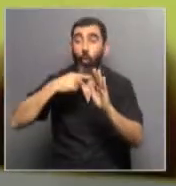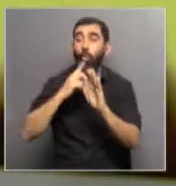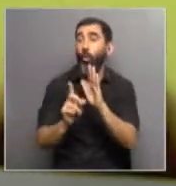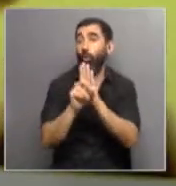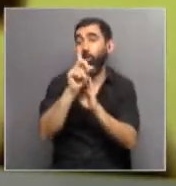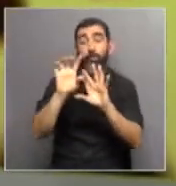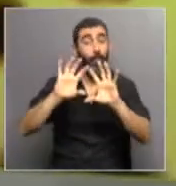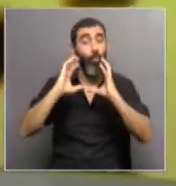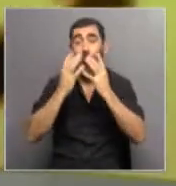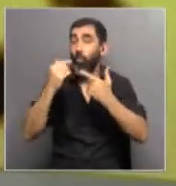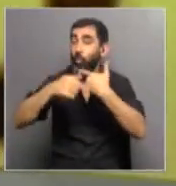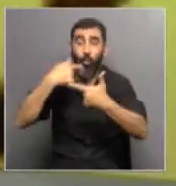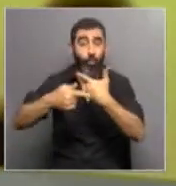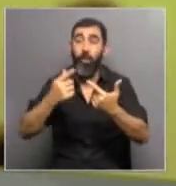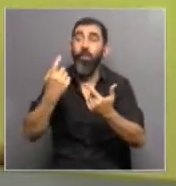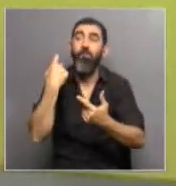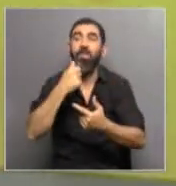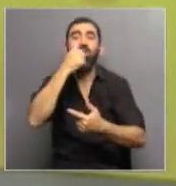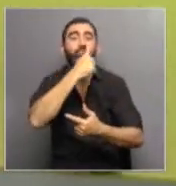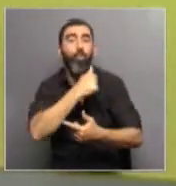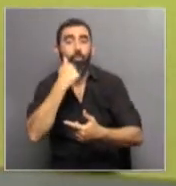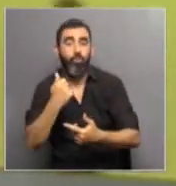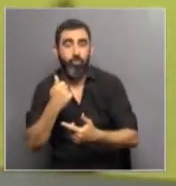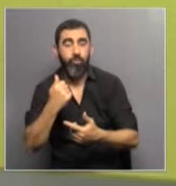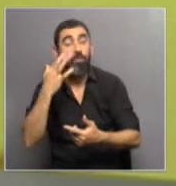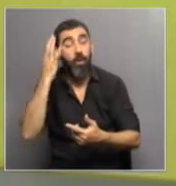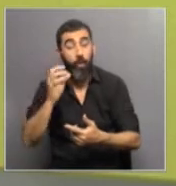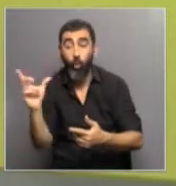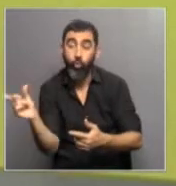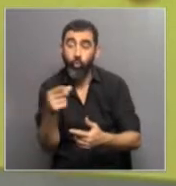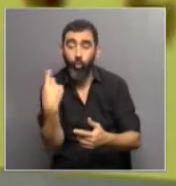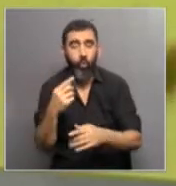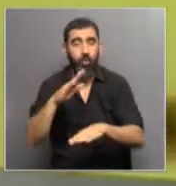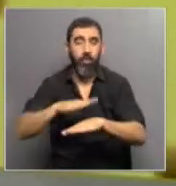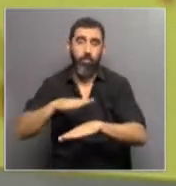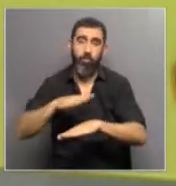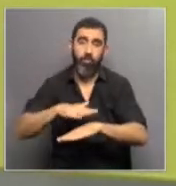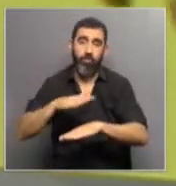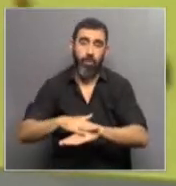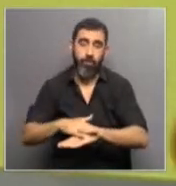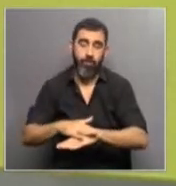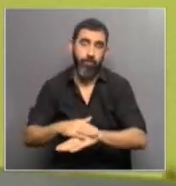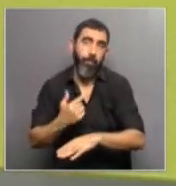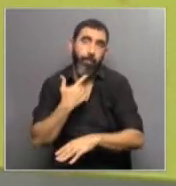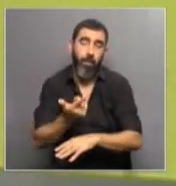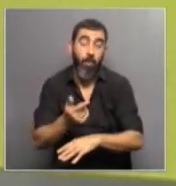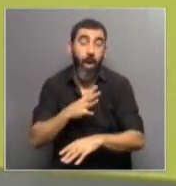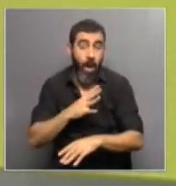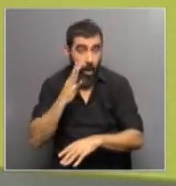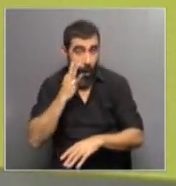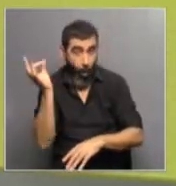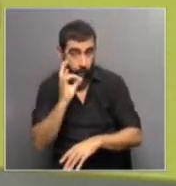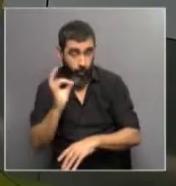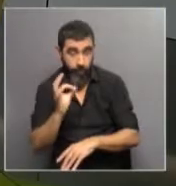sigue girando y no le buscamos la solución. Yo creo que todos somos corresponsables. Entonces, si me decís, yo creo que tenemos una oportunidad en el